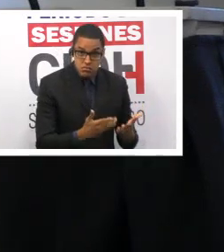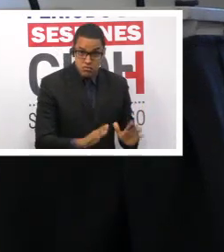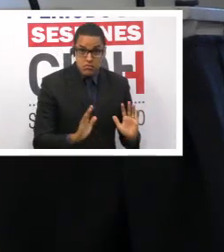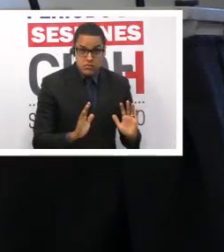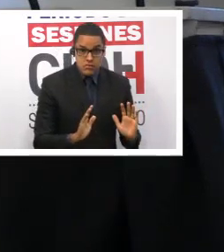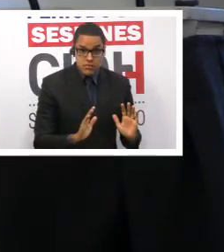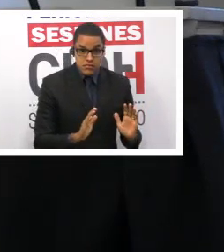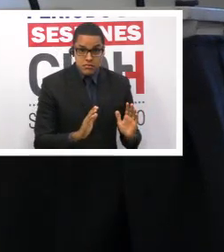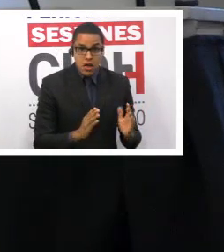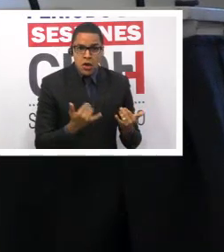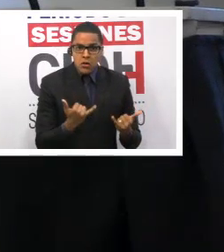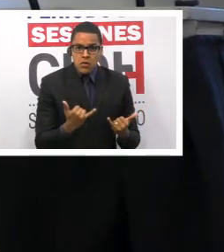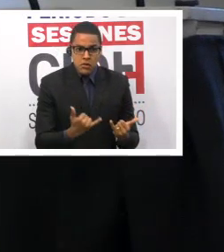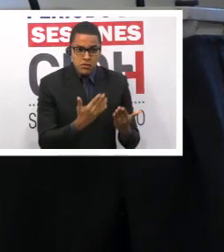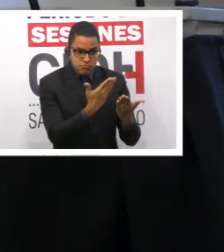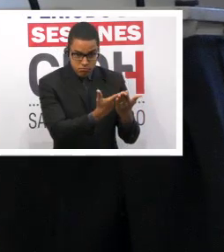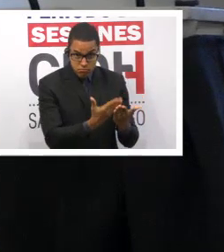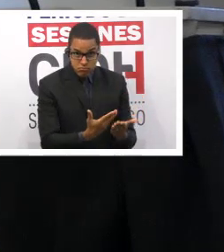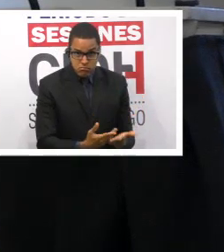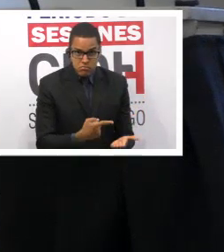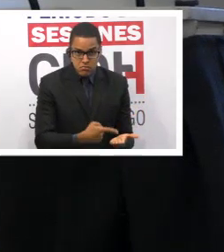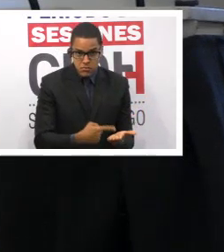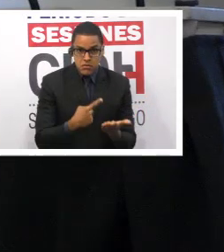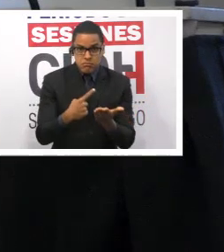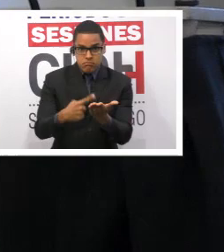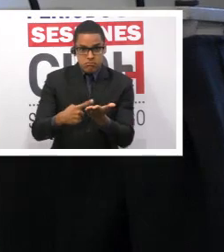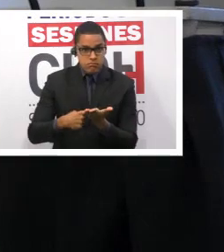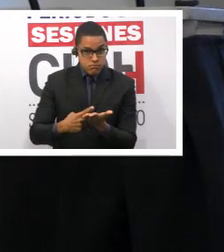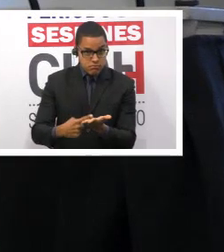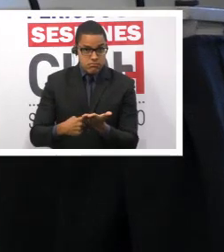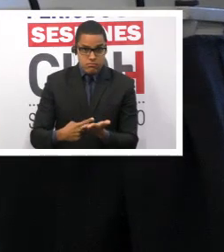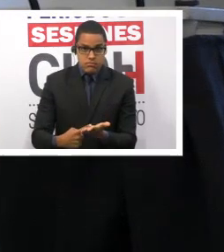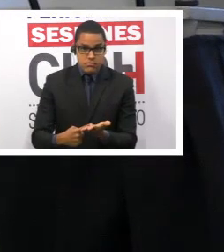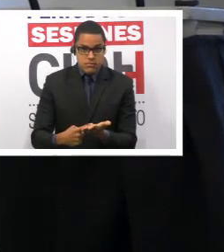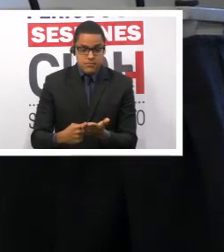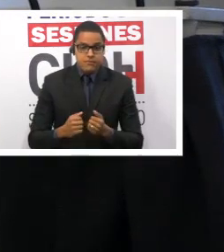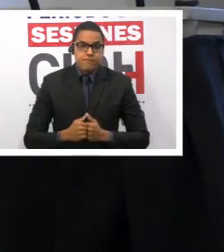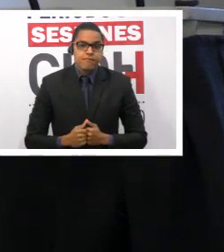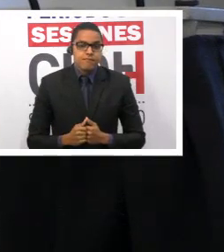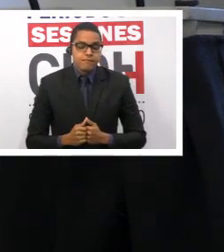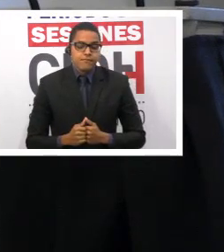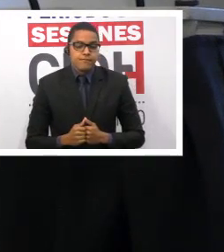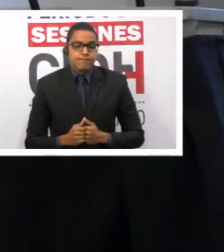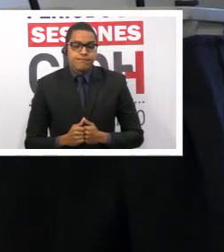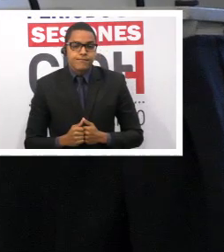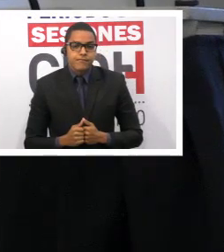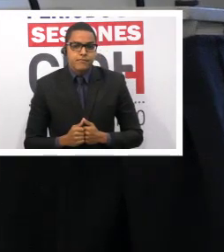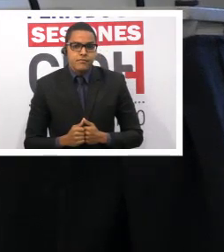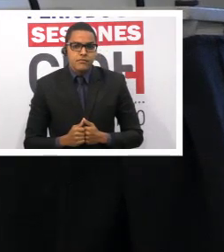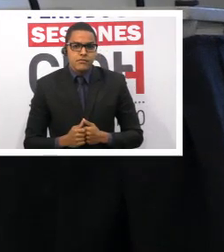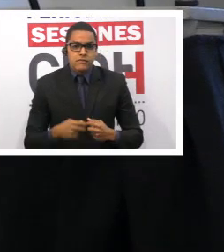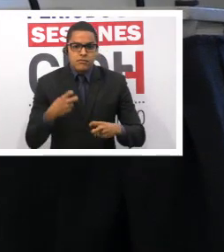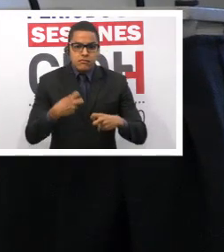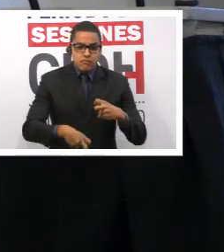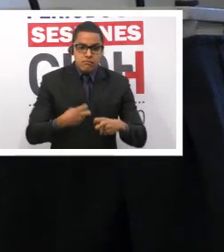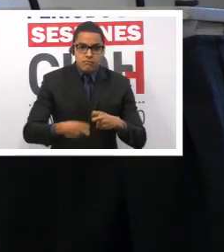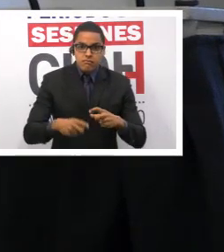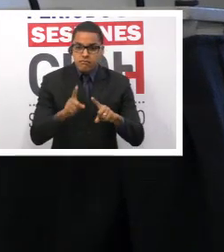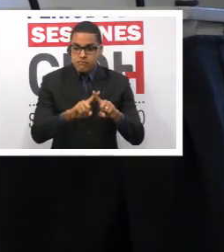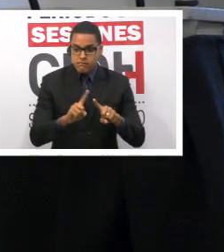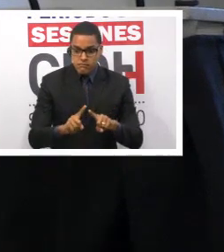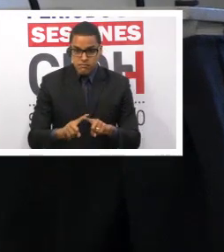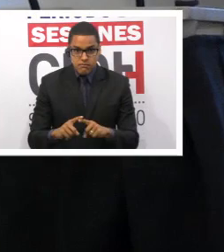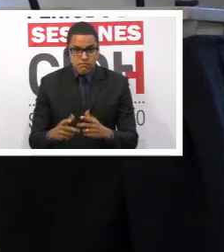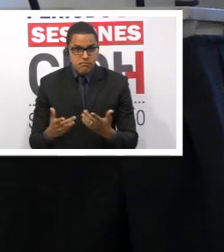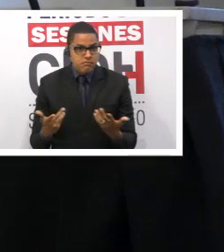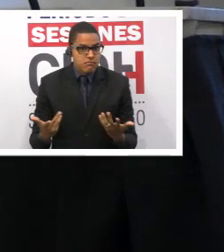la implementación de las políticas fiscales regresivas de austeridad en brásil la insuficiente movilización de recursos para las políticas sociales en